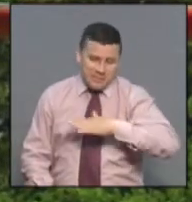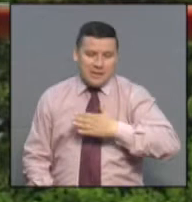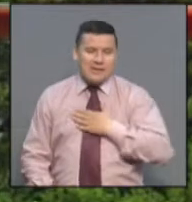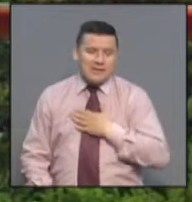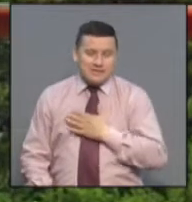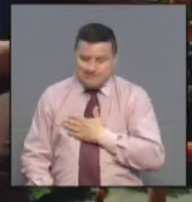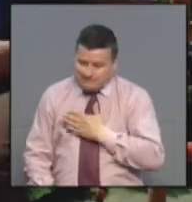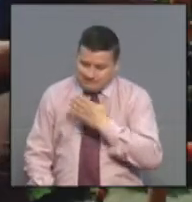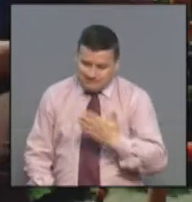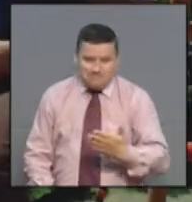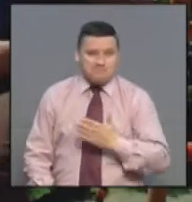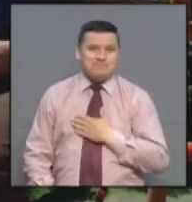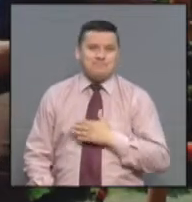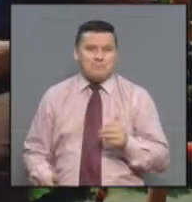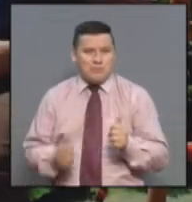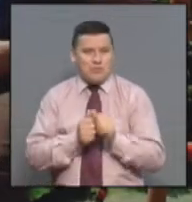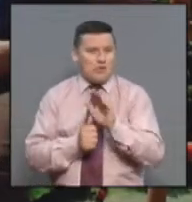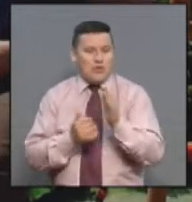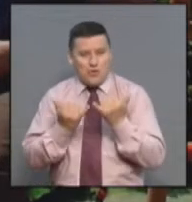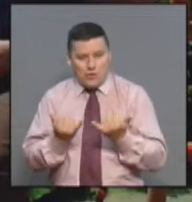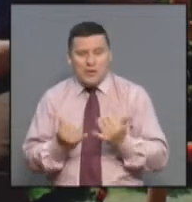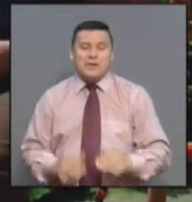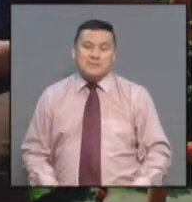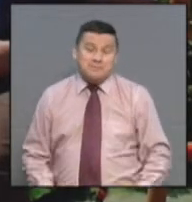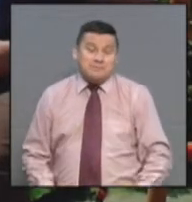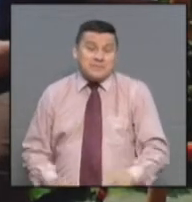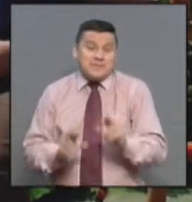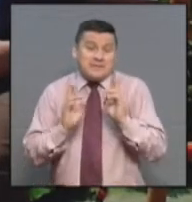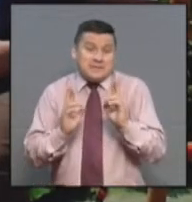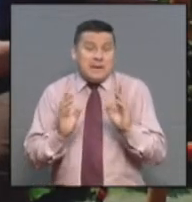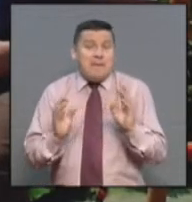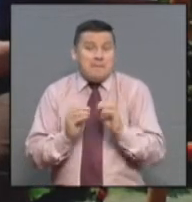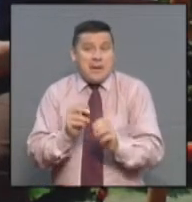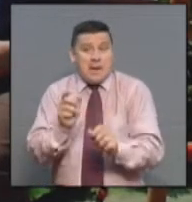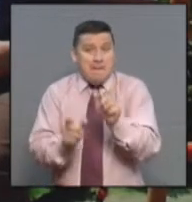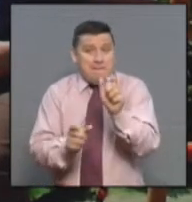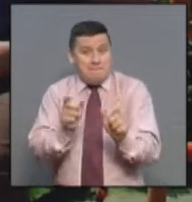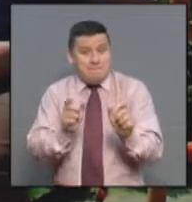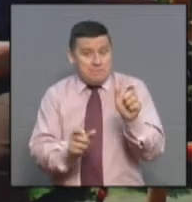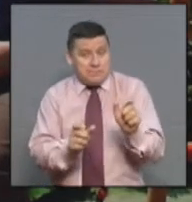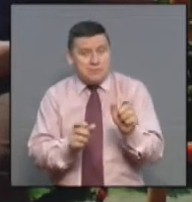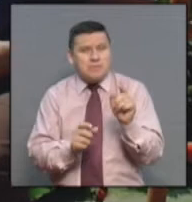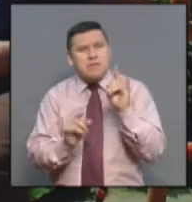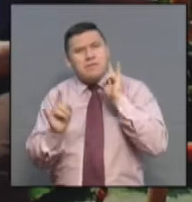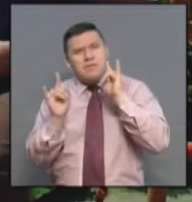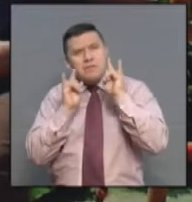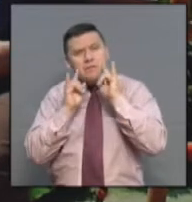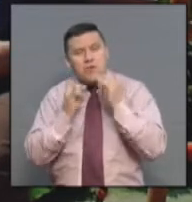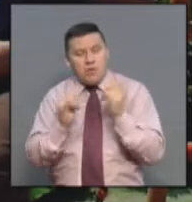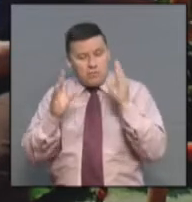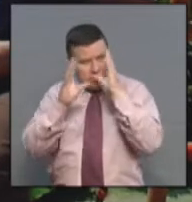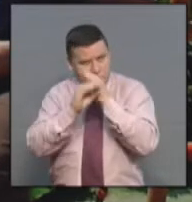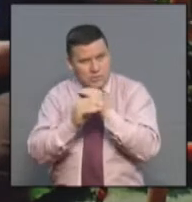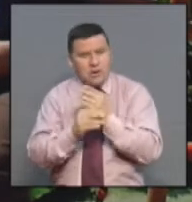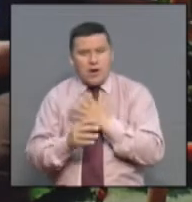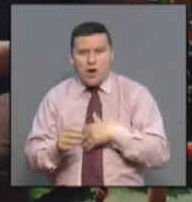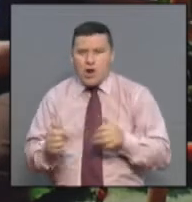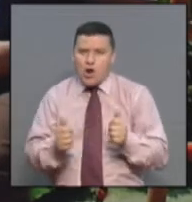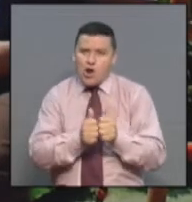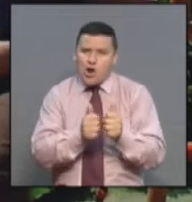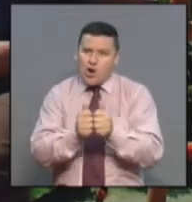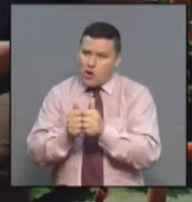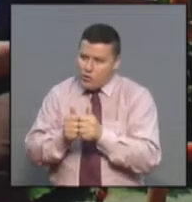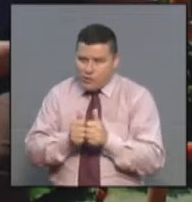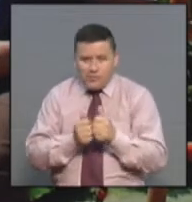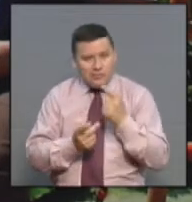nosotros es un placer estar con ustedes hoy acá y espero que muchas personas que nos están escuchando esta noche nos estén